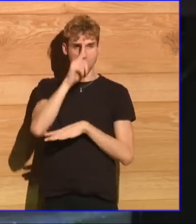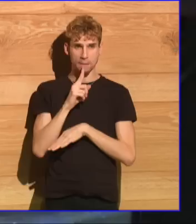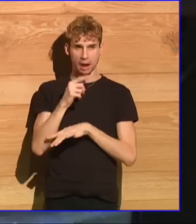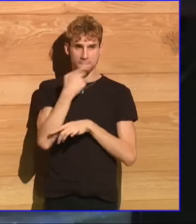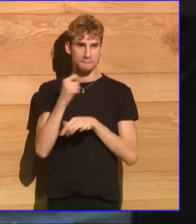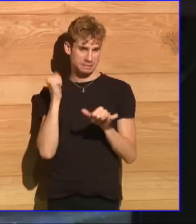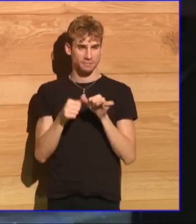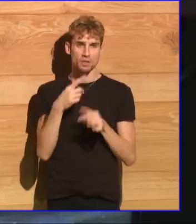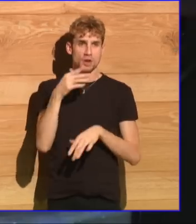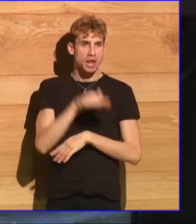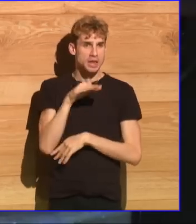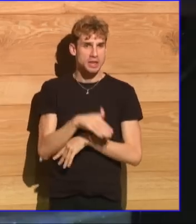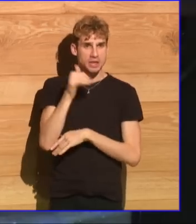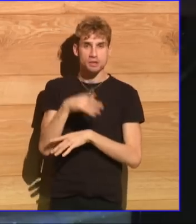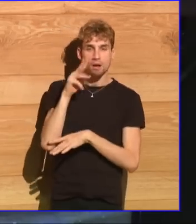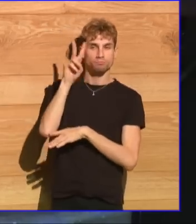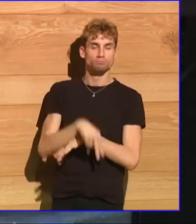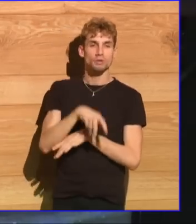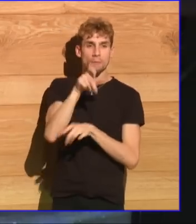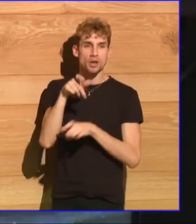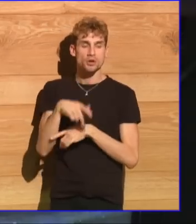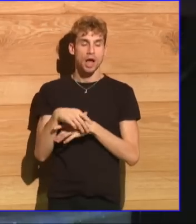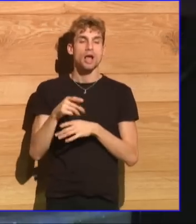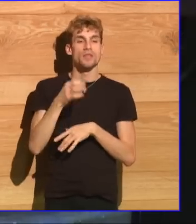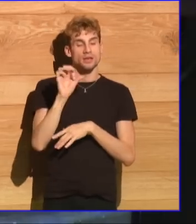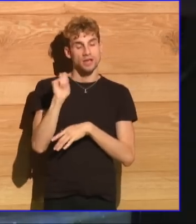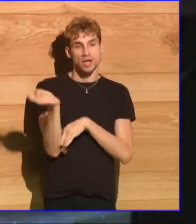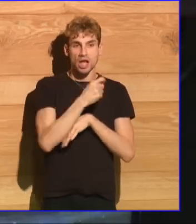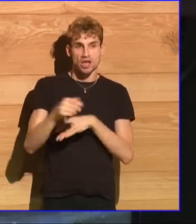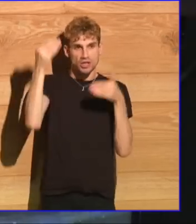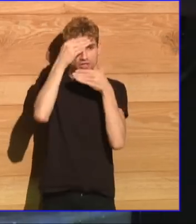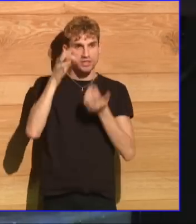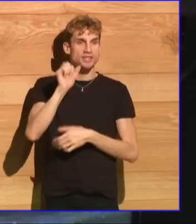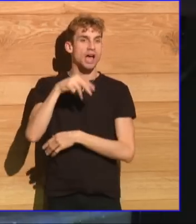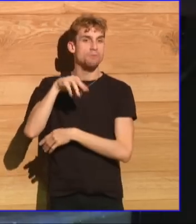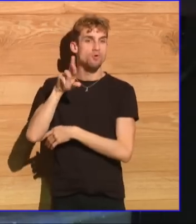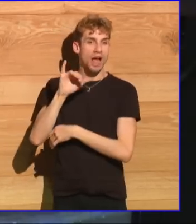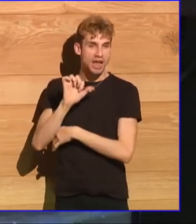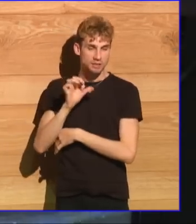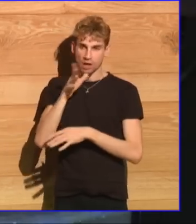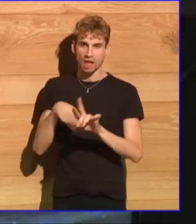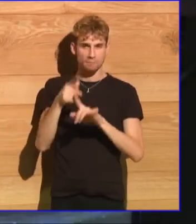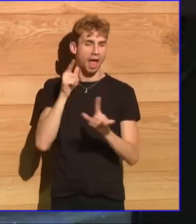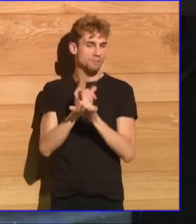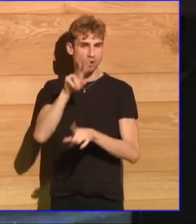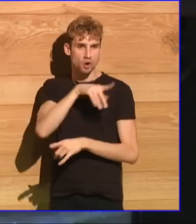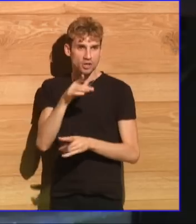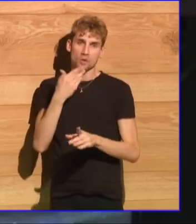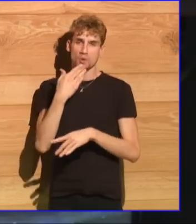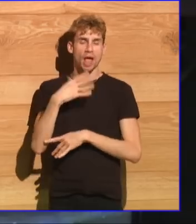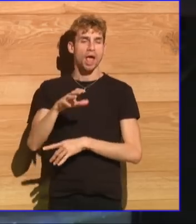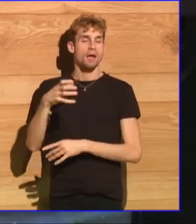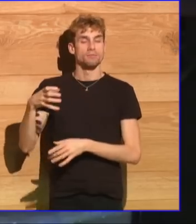niño reconociendo a 3 samuráis, aunque teóricamente sean enemigos, porque en ese momento para él no son enemigos, son 3 grandes caballeros del rey